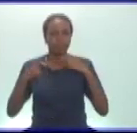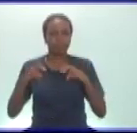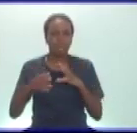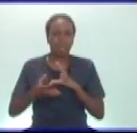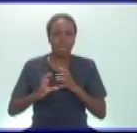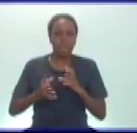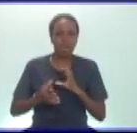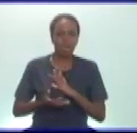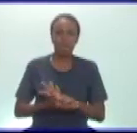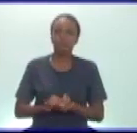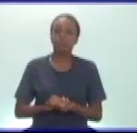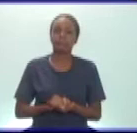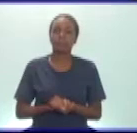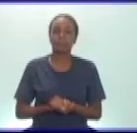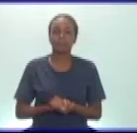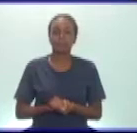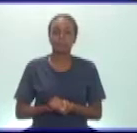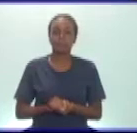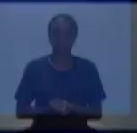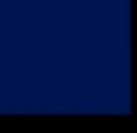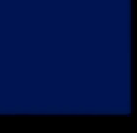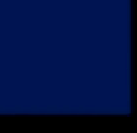función.